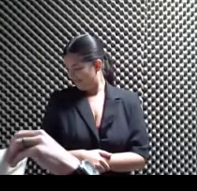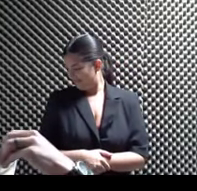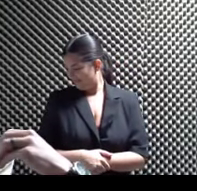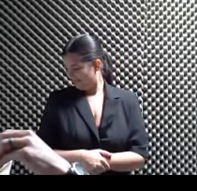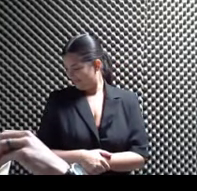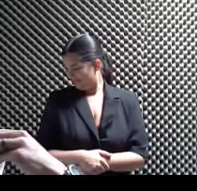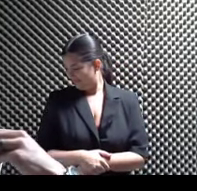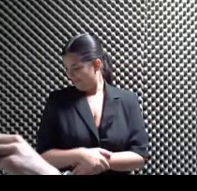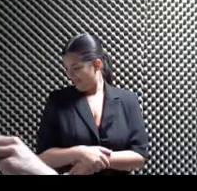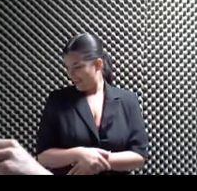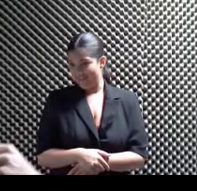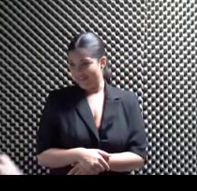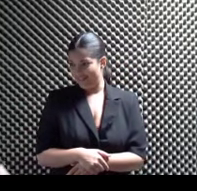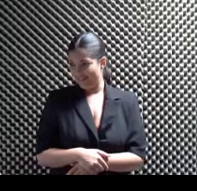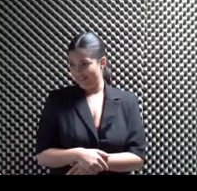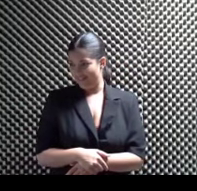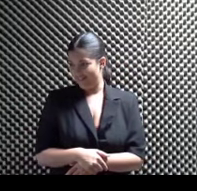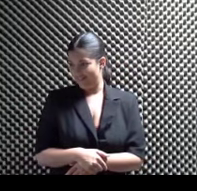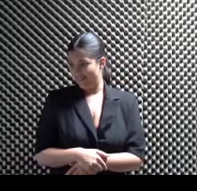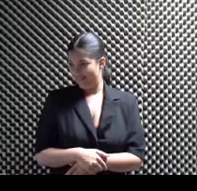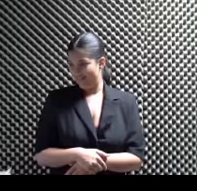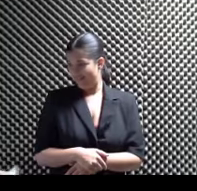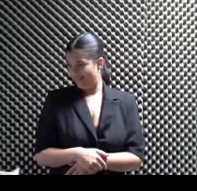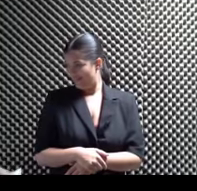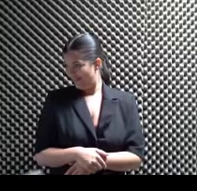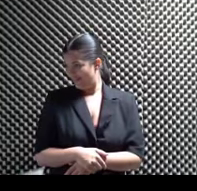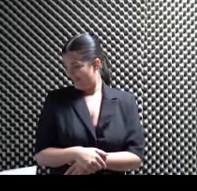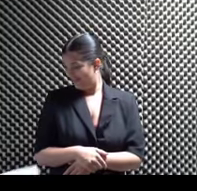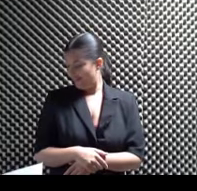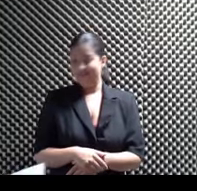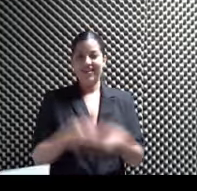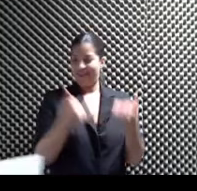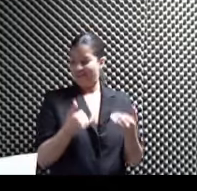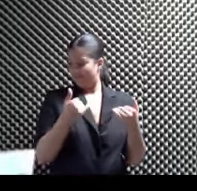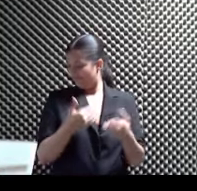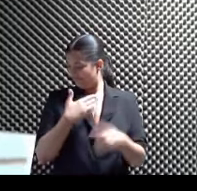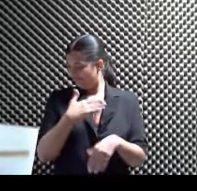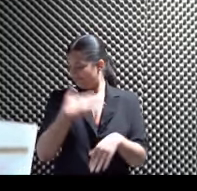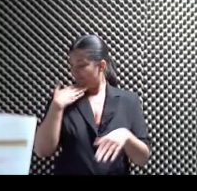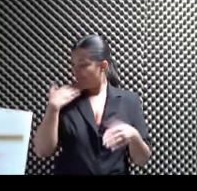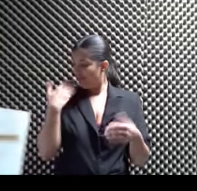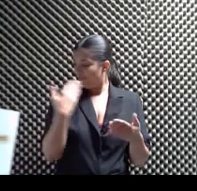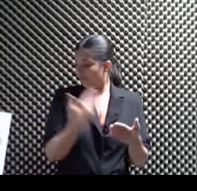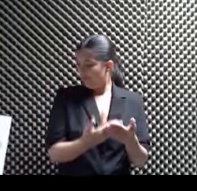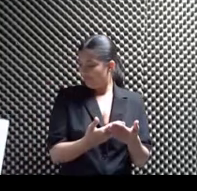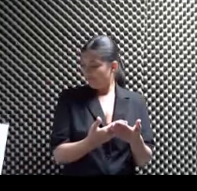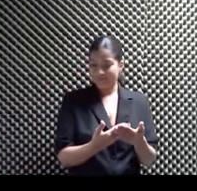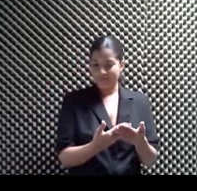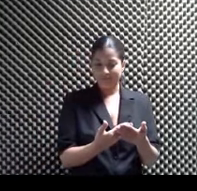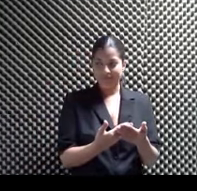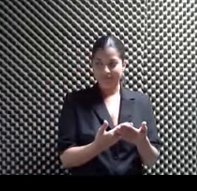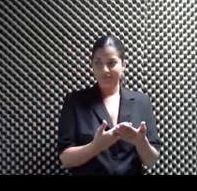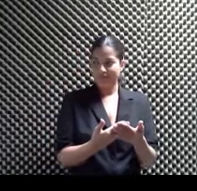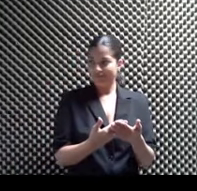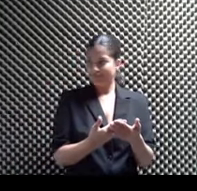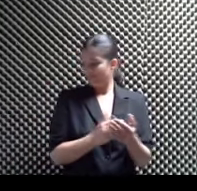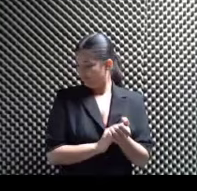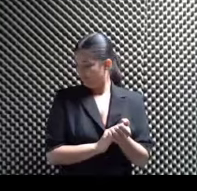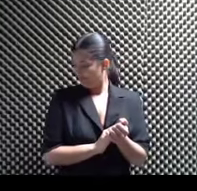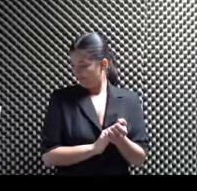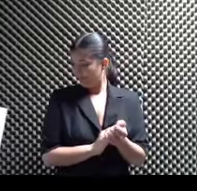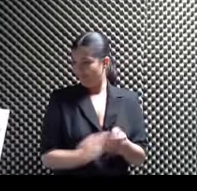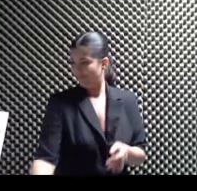Debo decir En este tiempo Es bueno decirle A la gente Que los aviones Dejaban a los Pasajeros En la pista Usted